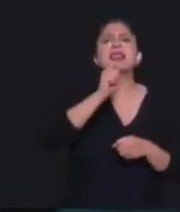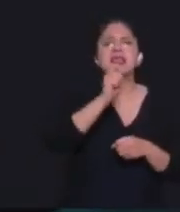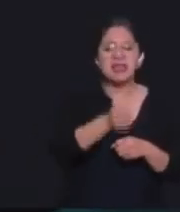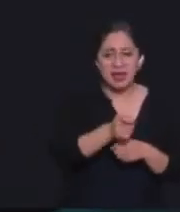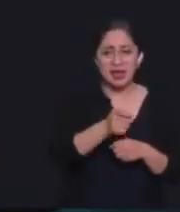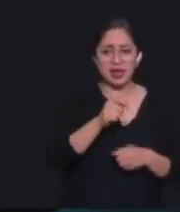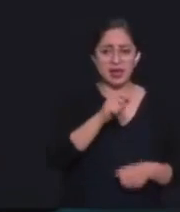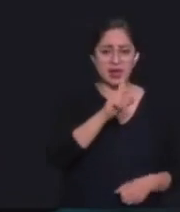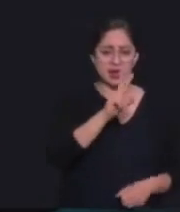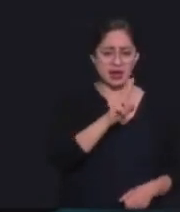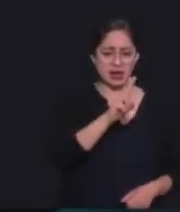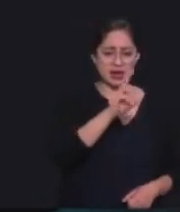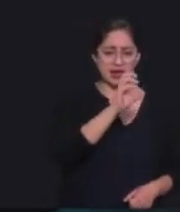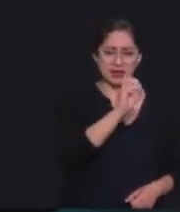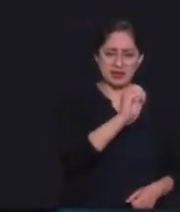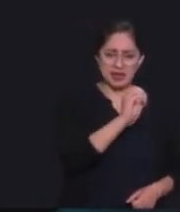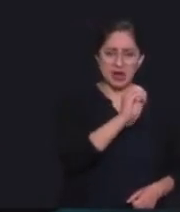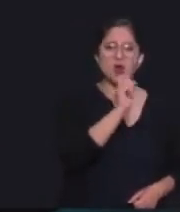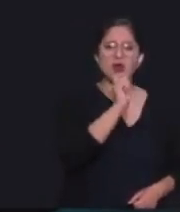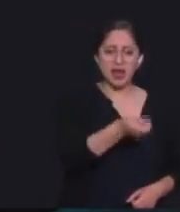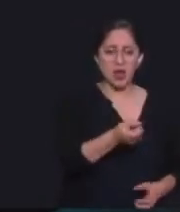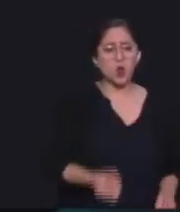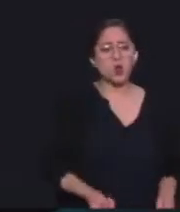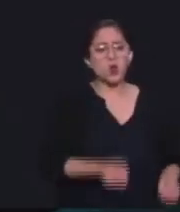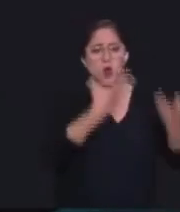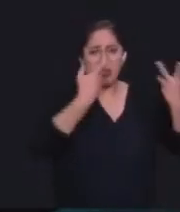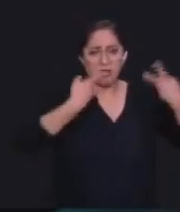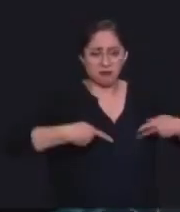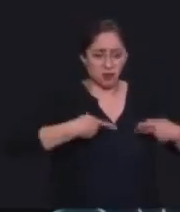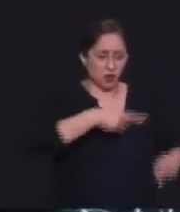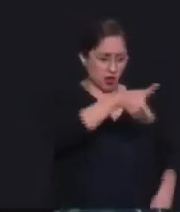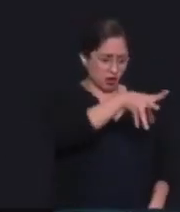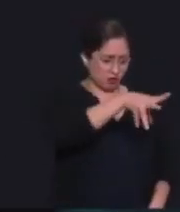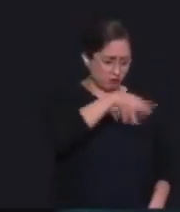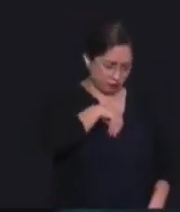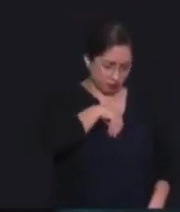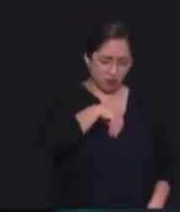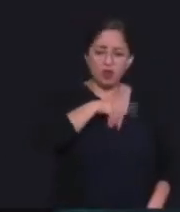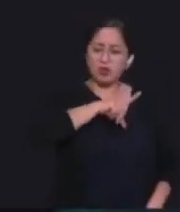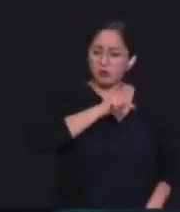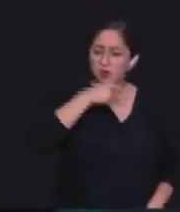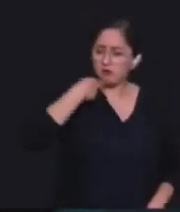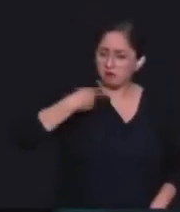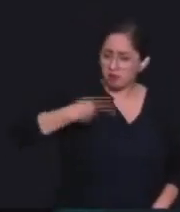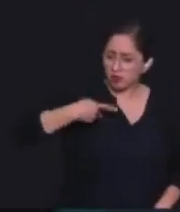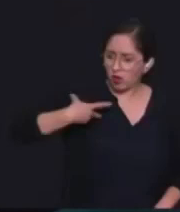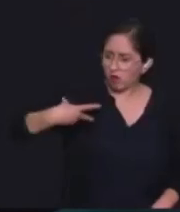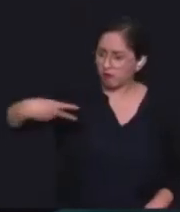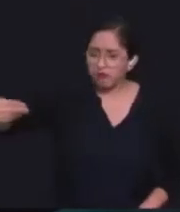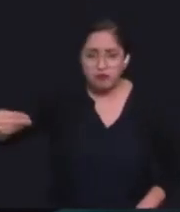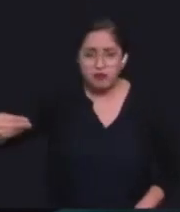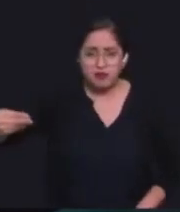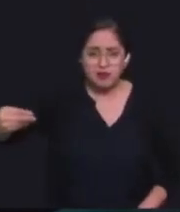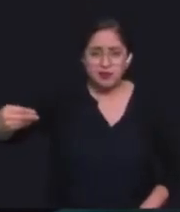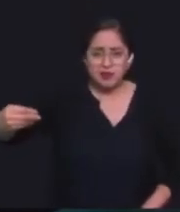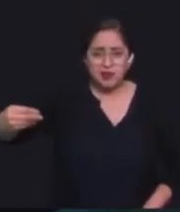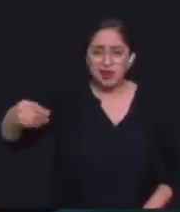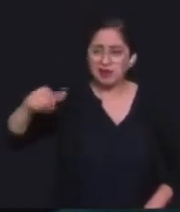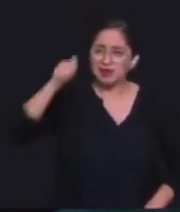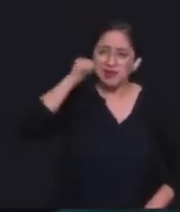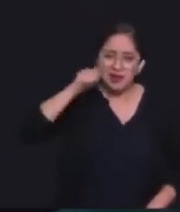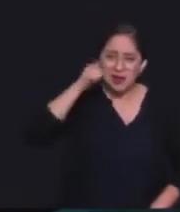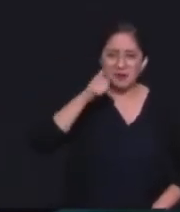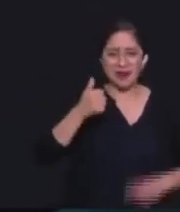aumente el R0, que es el número de personas que se infectan de una persona que infecta a otra, que en vez de ser 3, como es con las